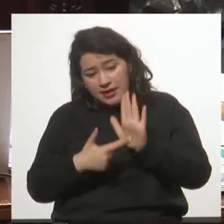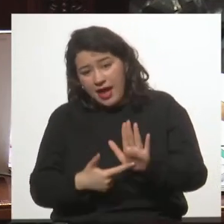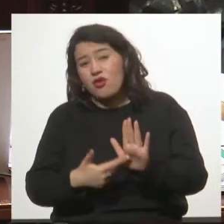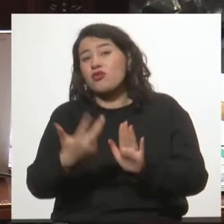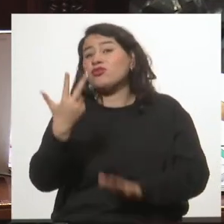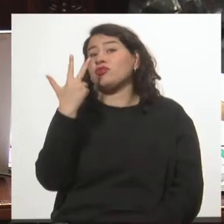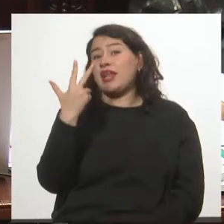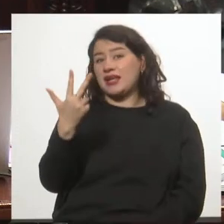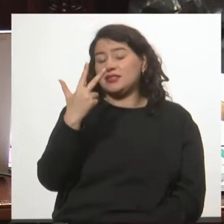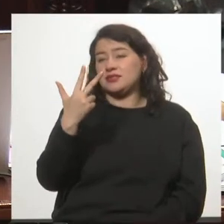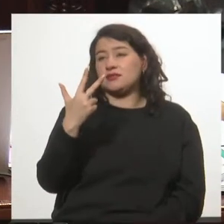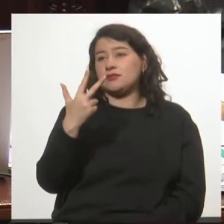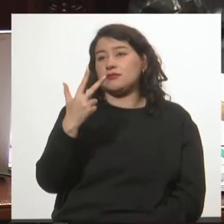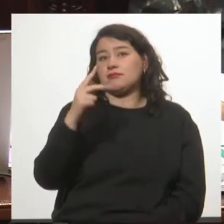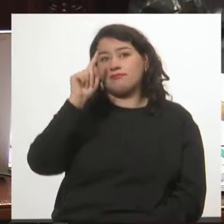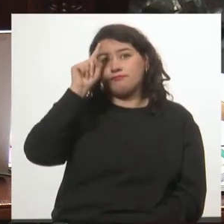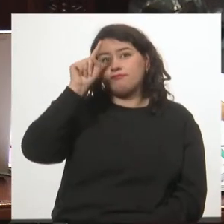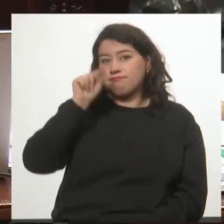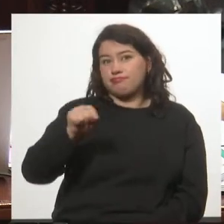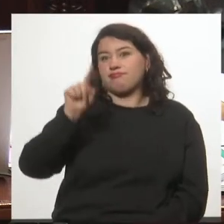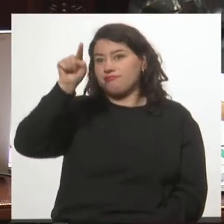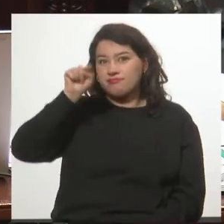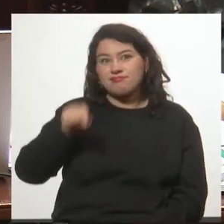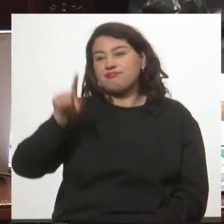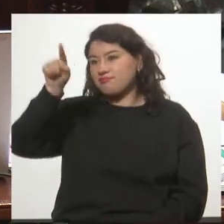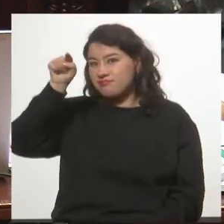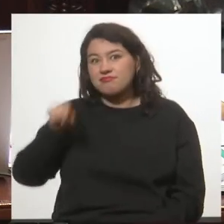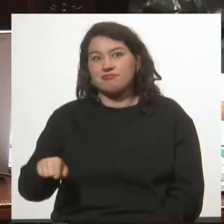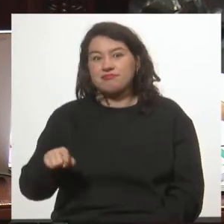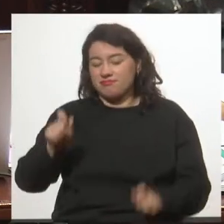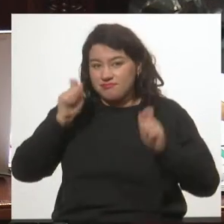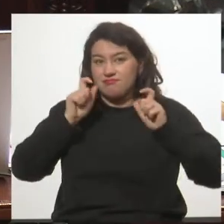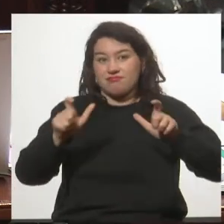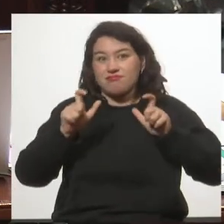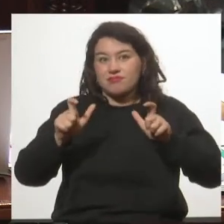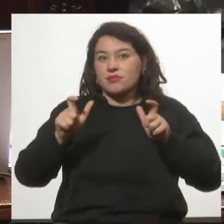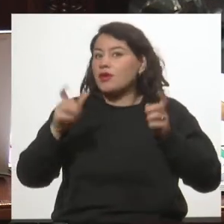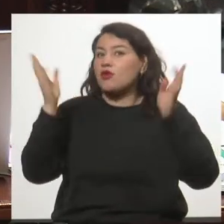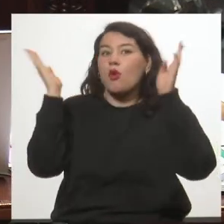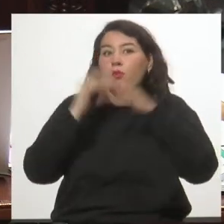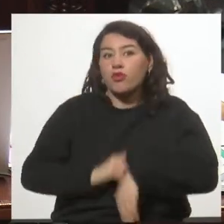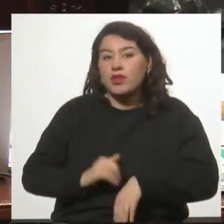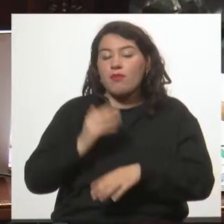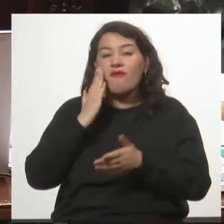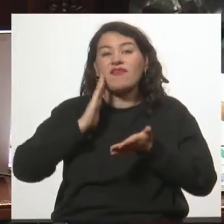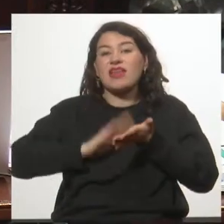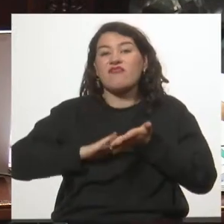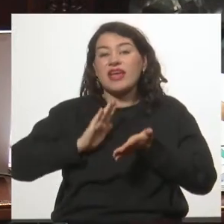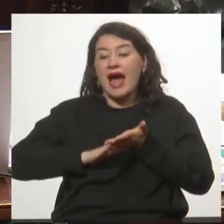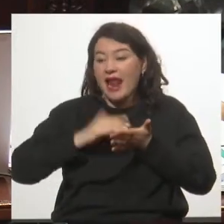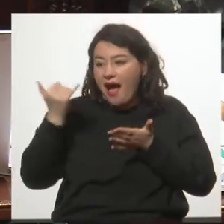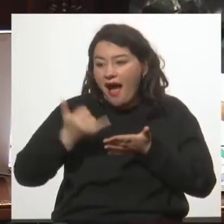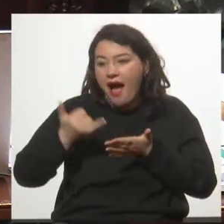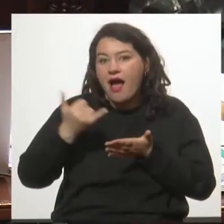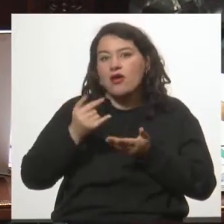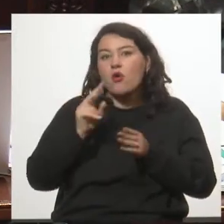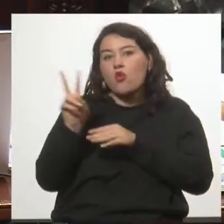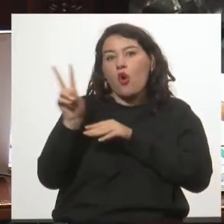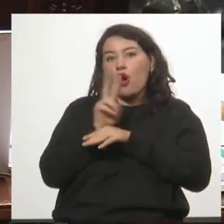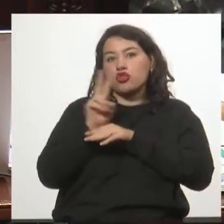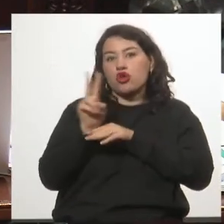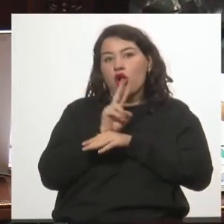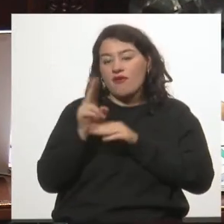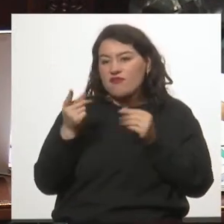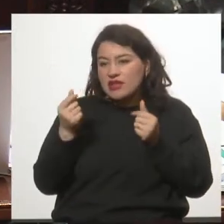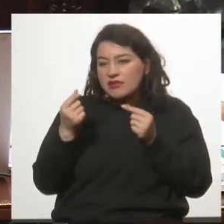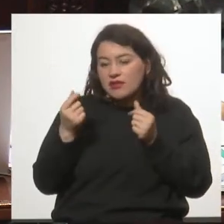tres signos de exclamación por lo tanto no pudimos verificar que haya habido un control financiero